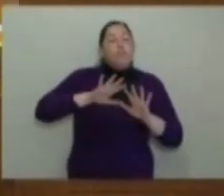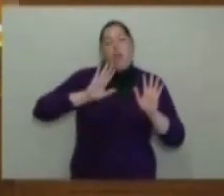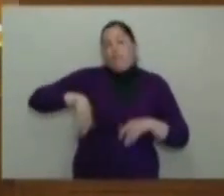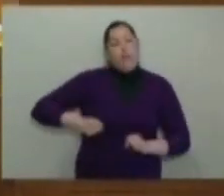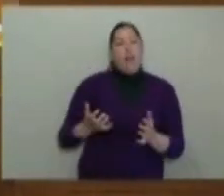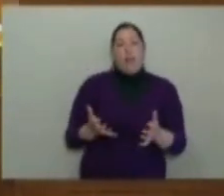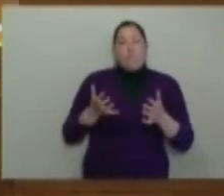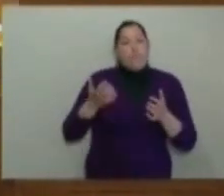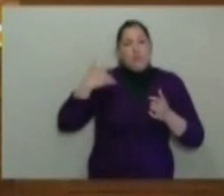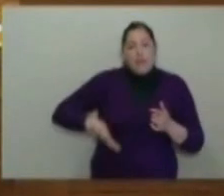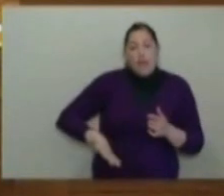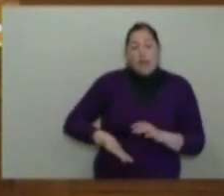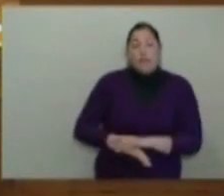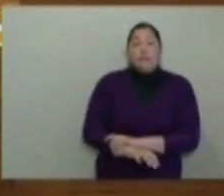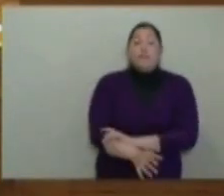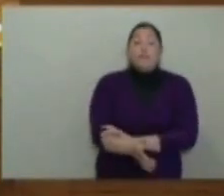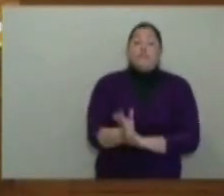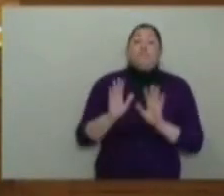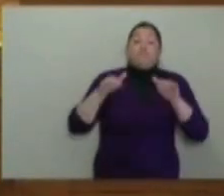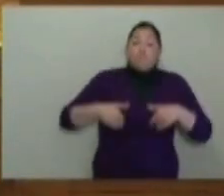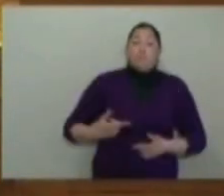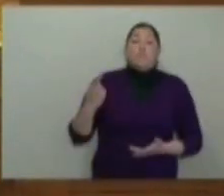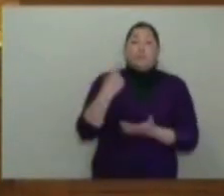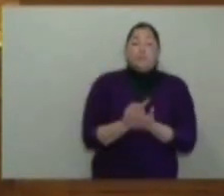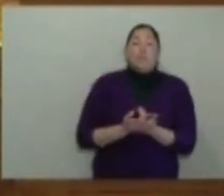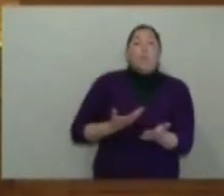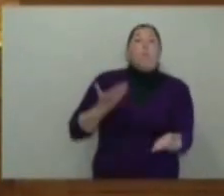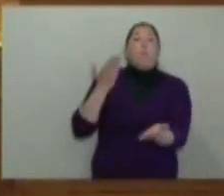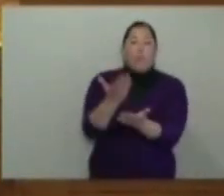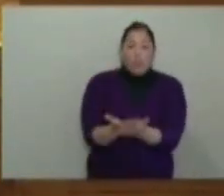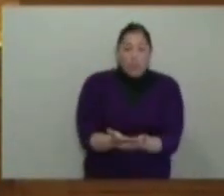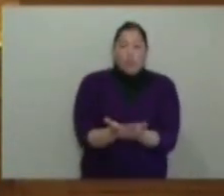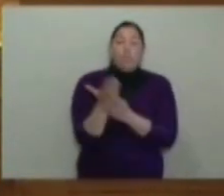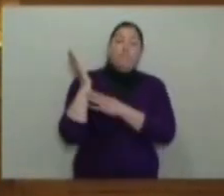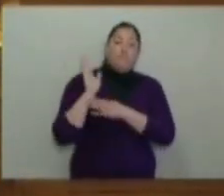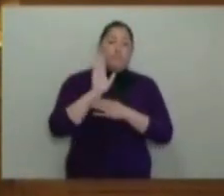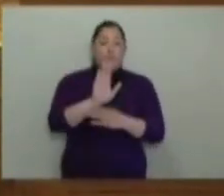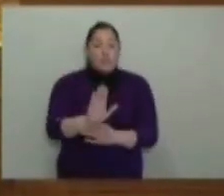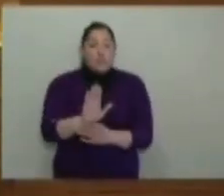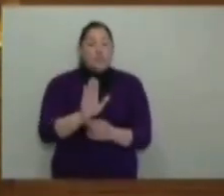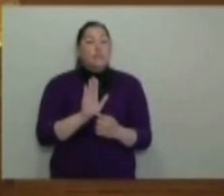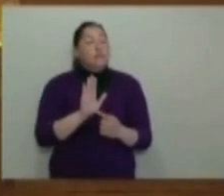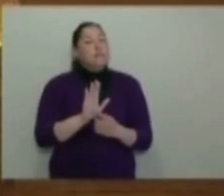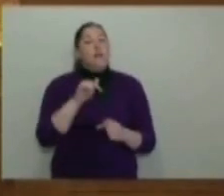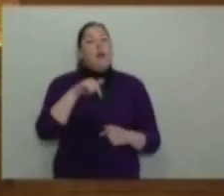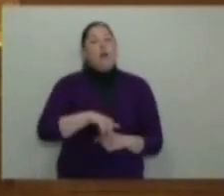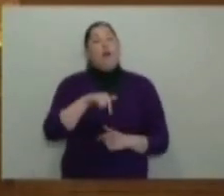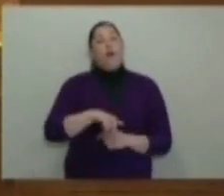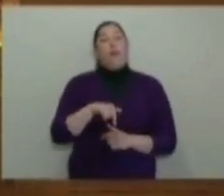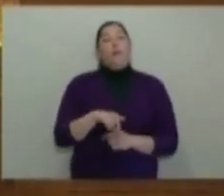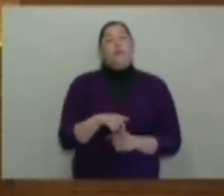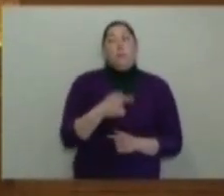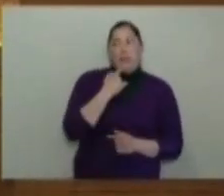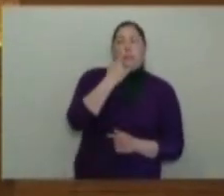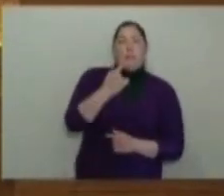eh bien volviendo a la moción a la moción que se nos que se nos presenta que se nos presenta hoy ya digo